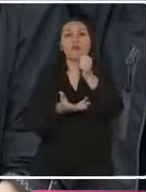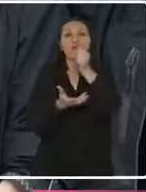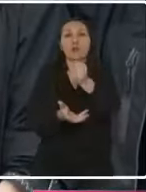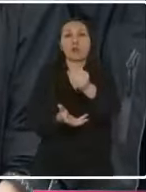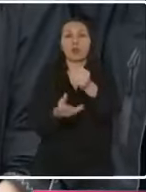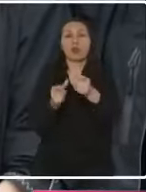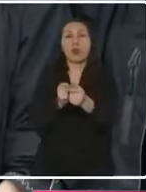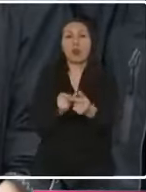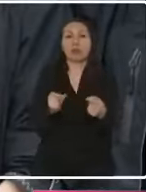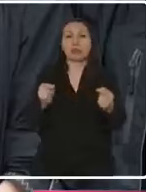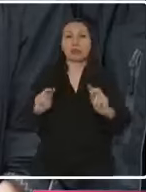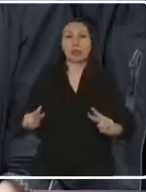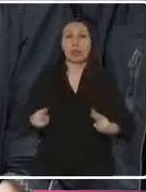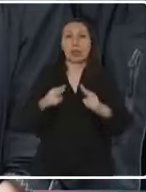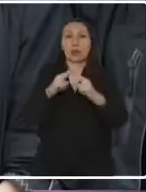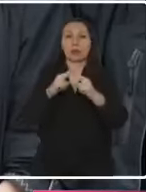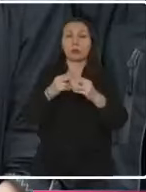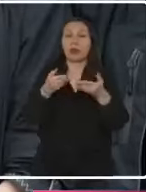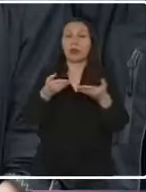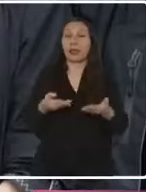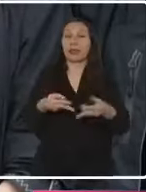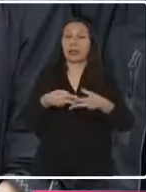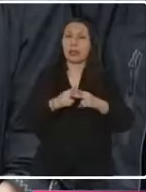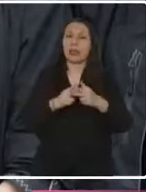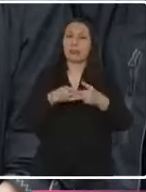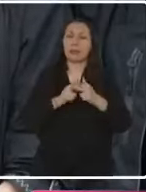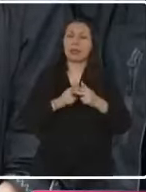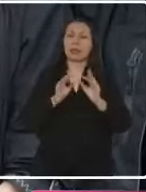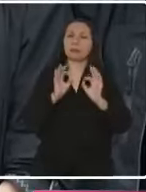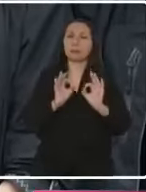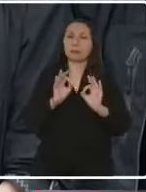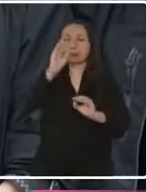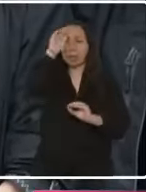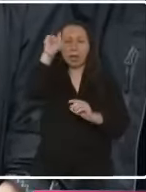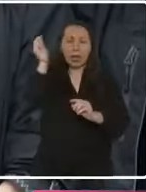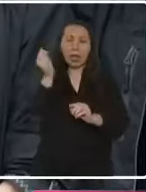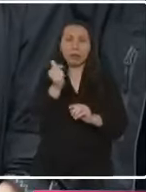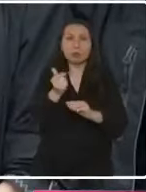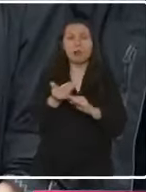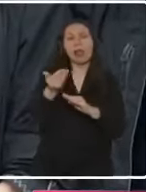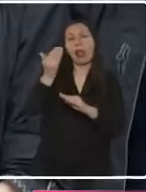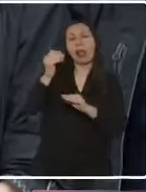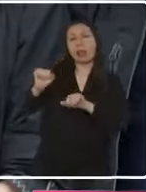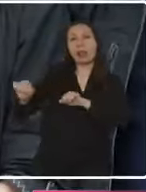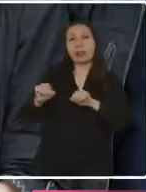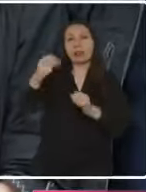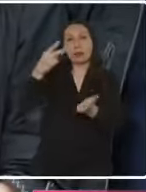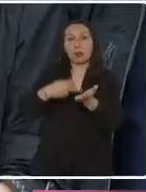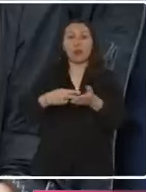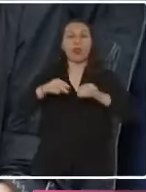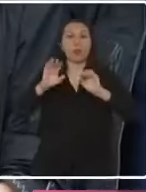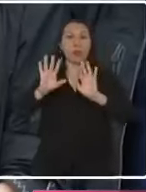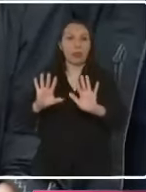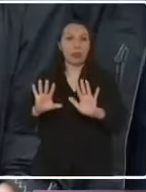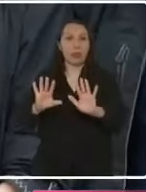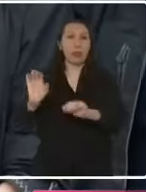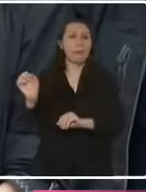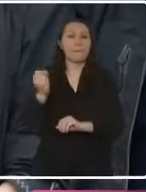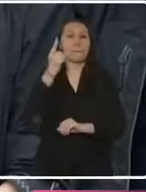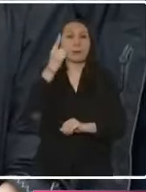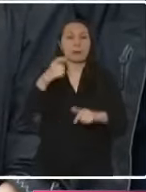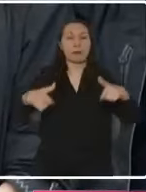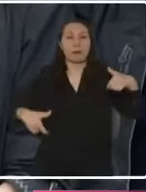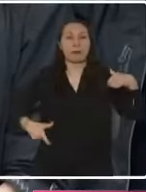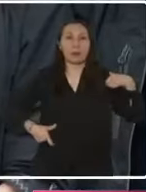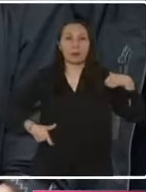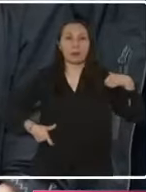Reconstrucción. Esta es una herramienta específica que fue creada tras el terremoto del 2010 en el primer mandato